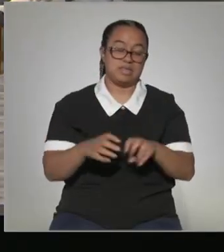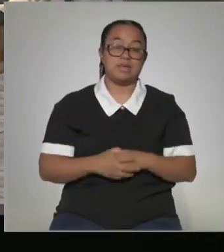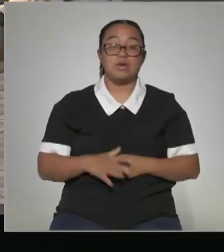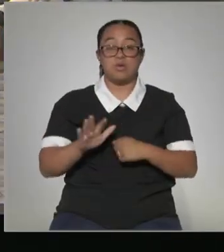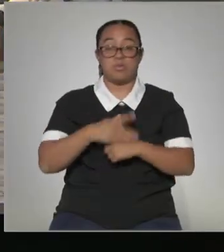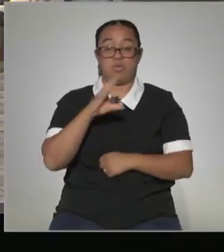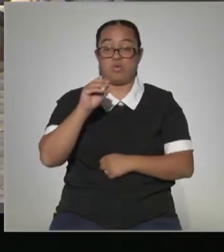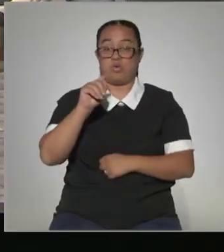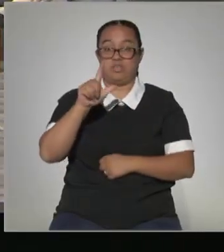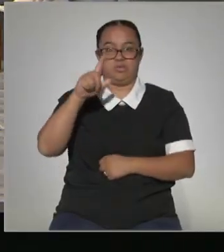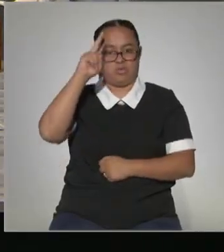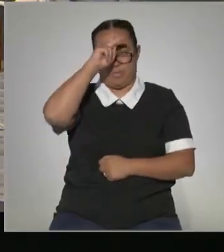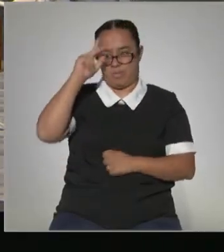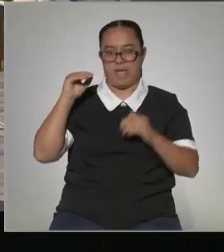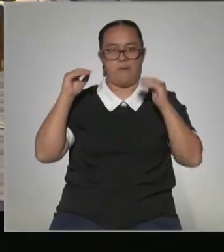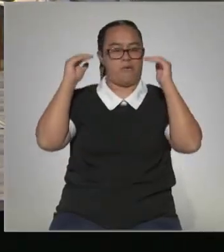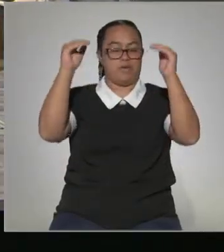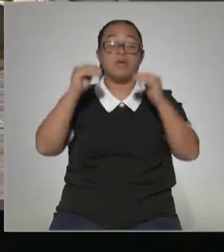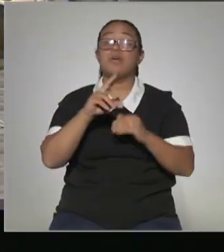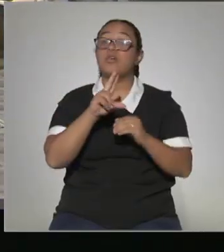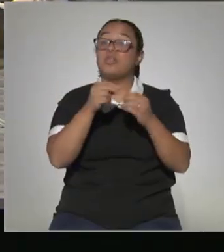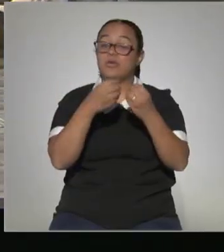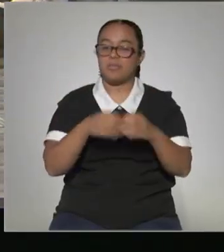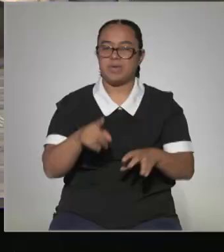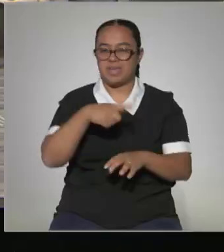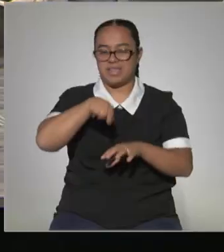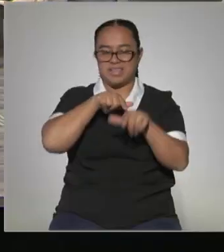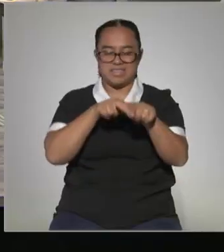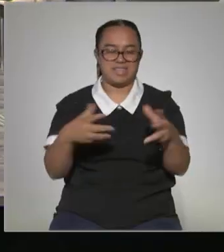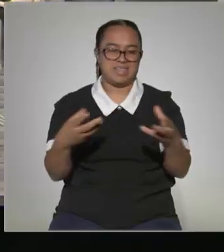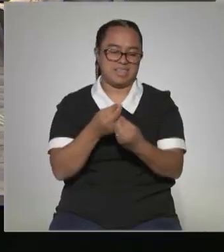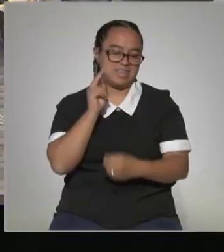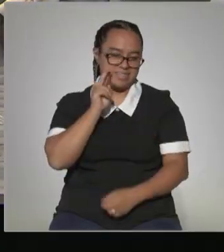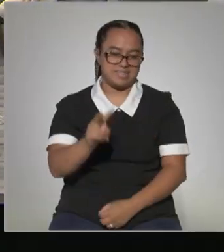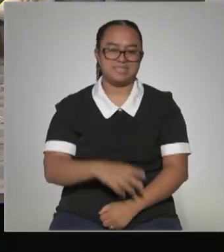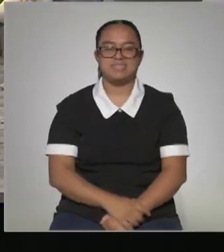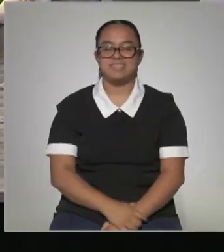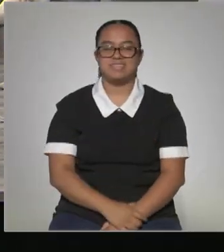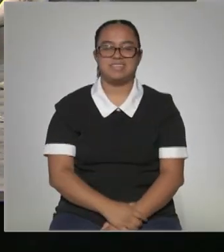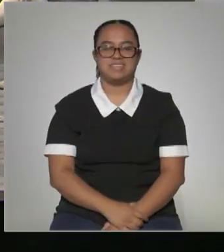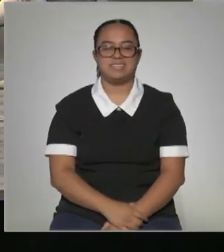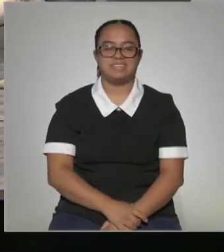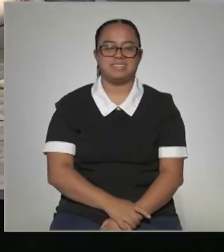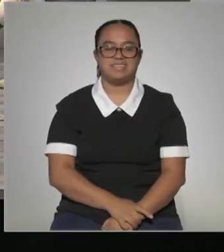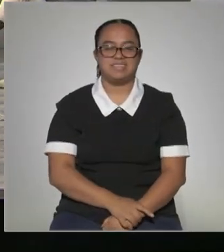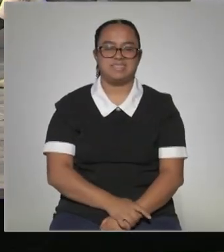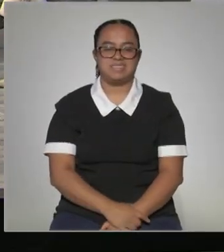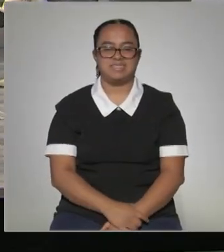estar hasta acá. No se lo pierdan, quédense con nosotros. Hasta luego. Hasta luego.